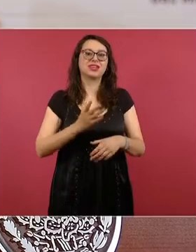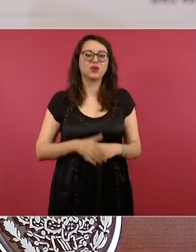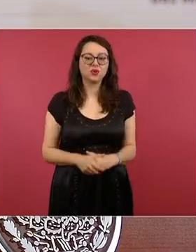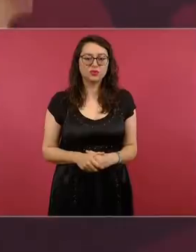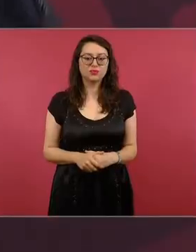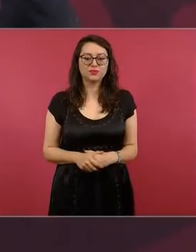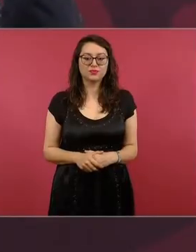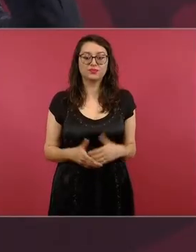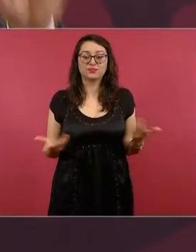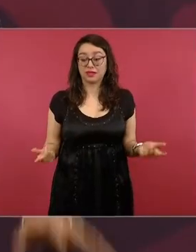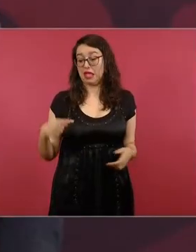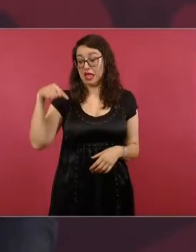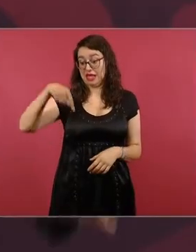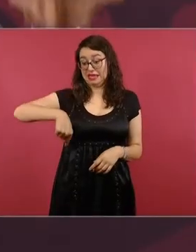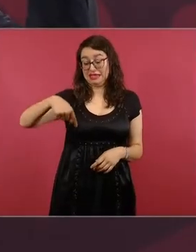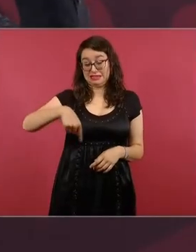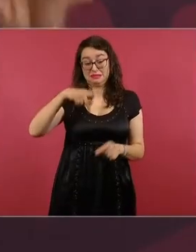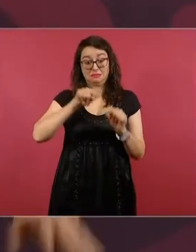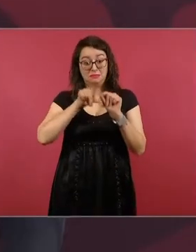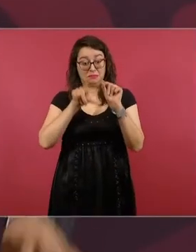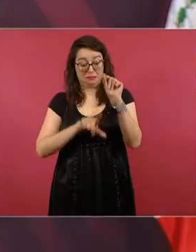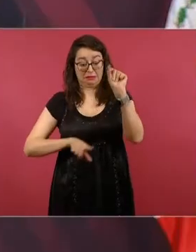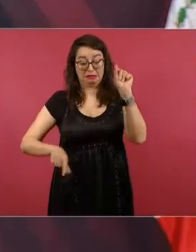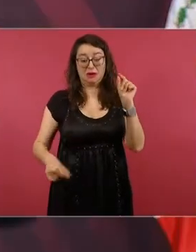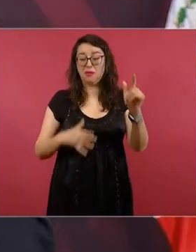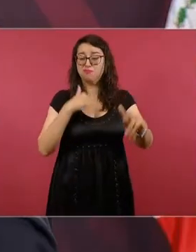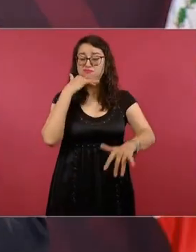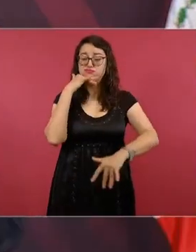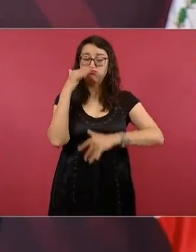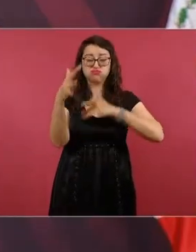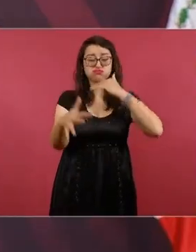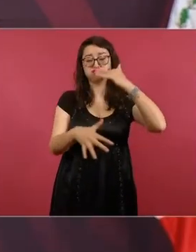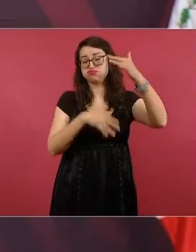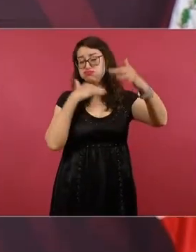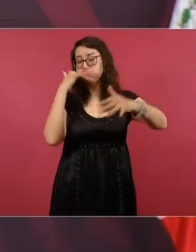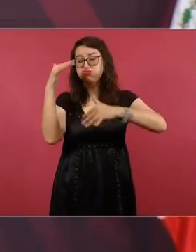Y en México era corrupción desmedida, desbordada